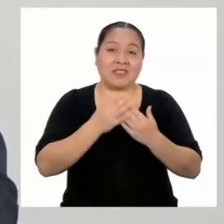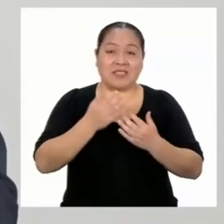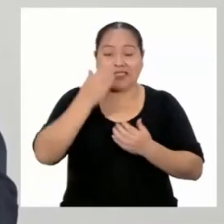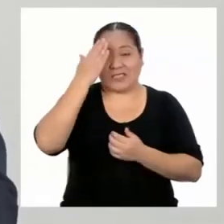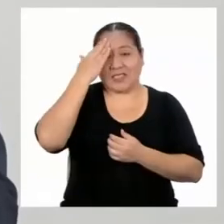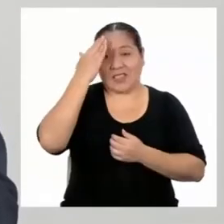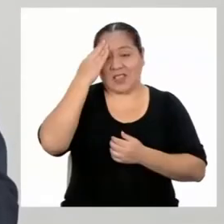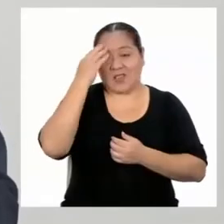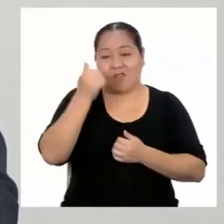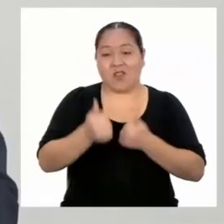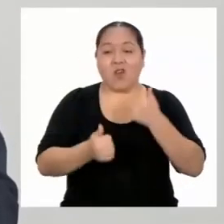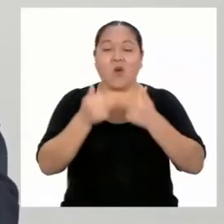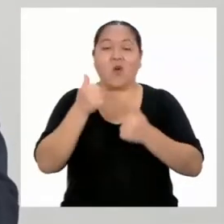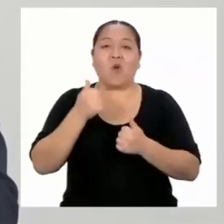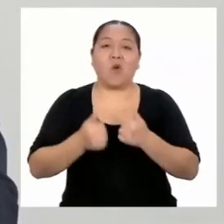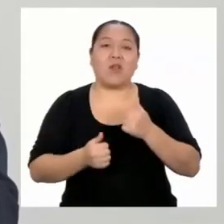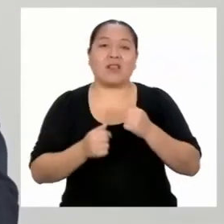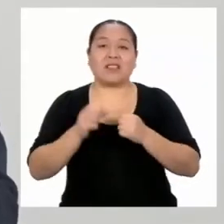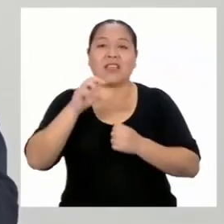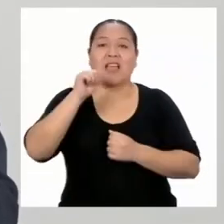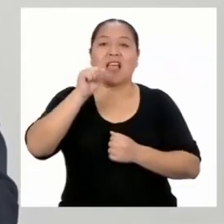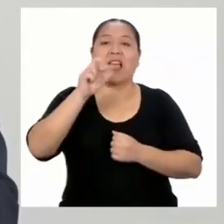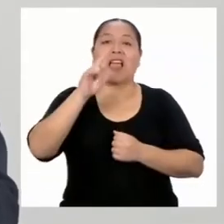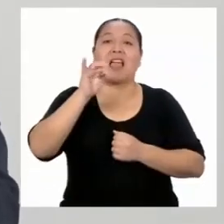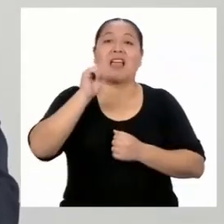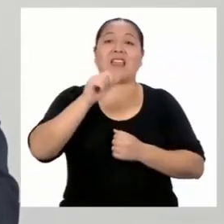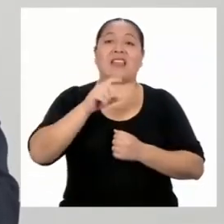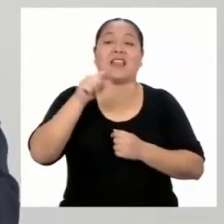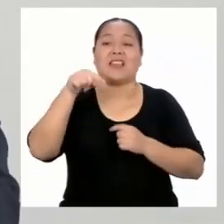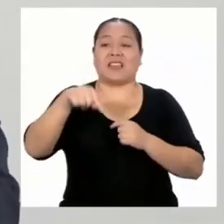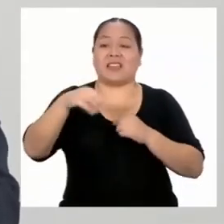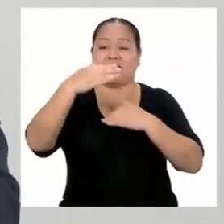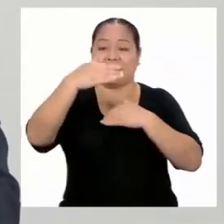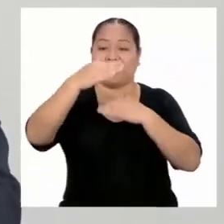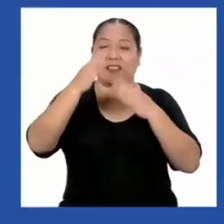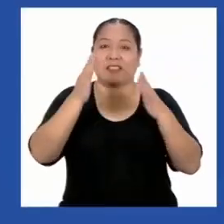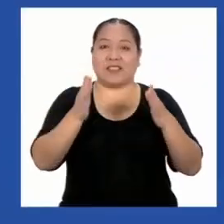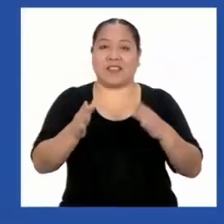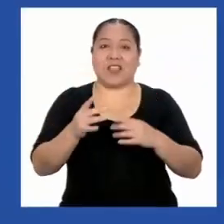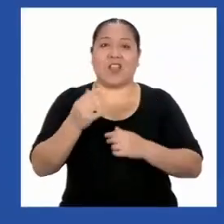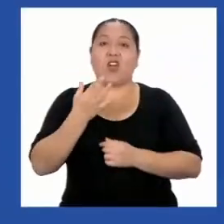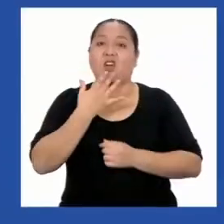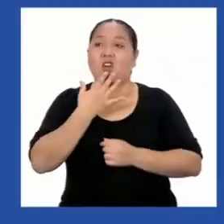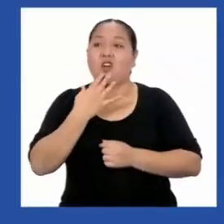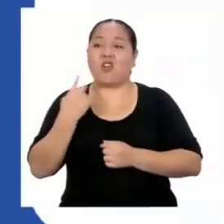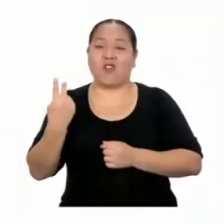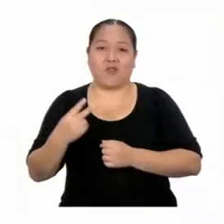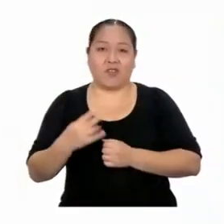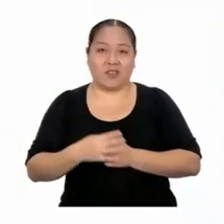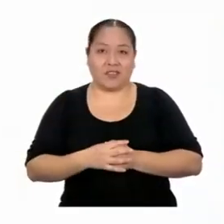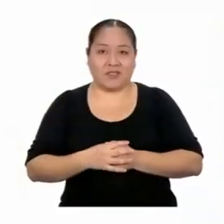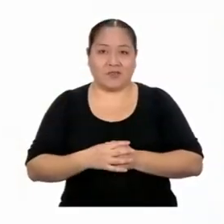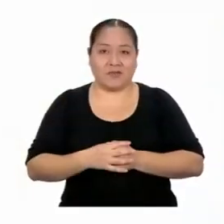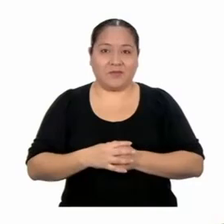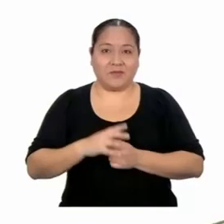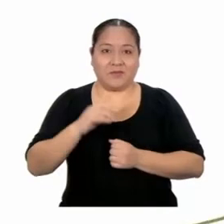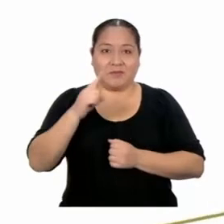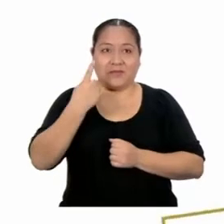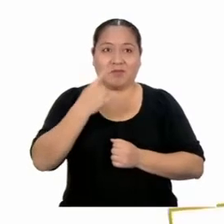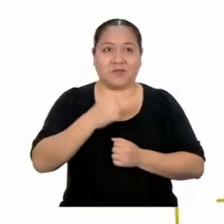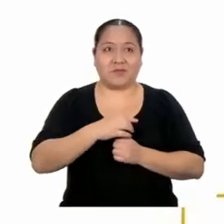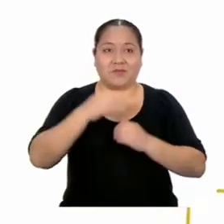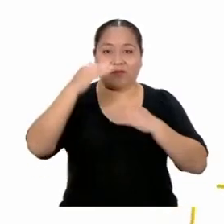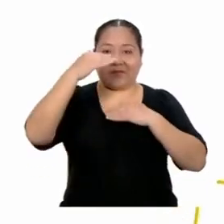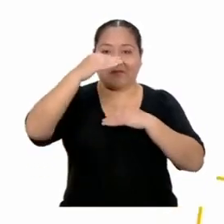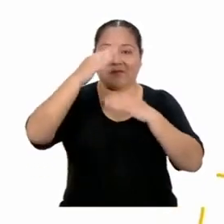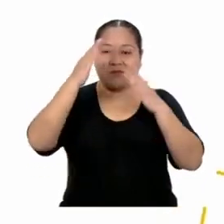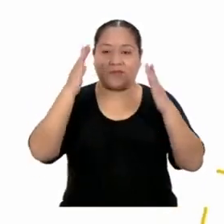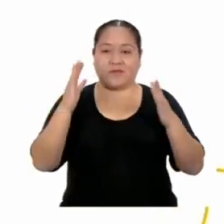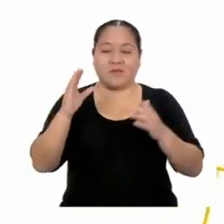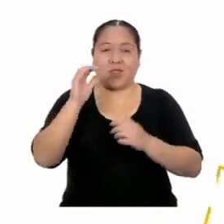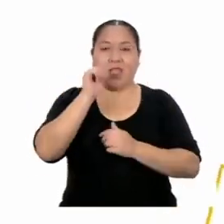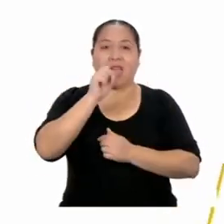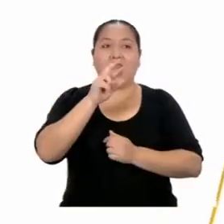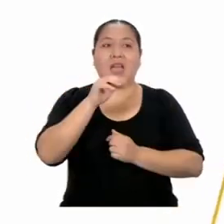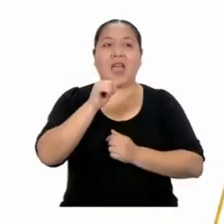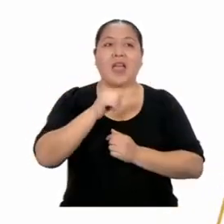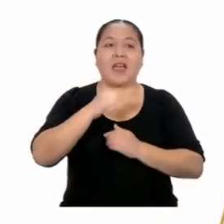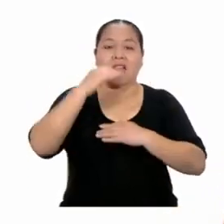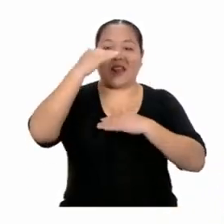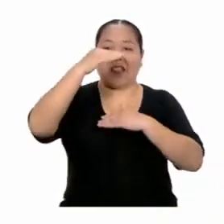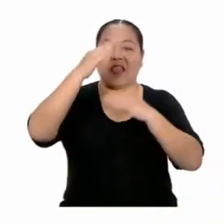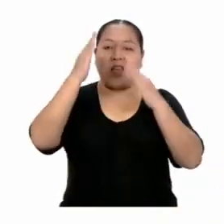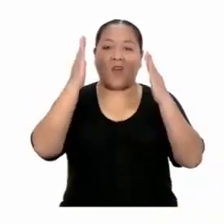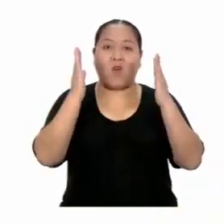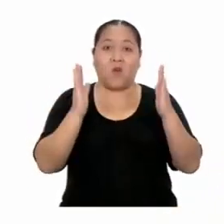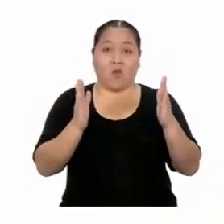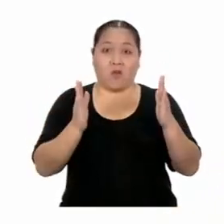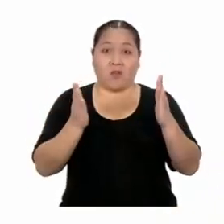calcular el área de la figura de color verde. ¿Cuál sería tu primer paso? Primero me toca calcular el área total del cuadrado